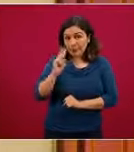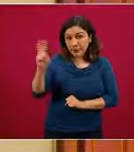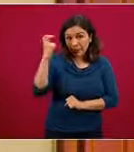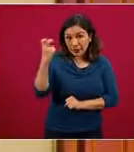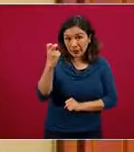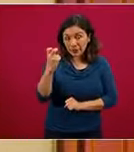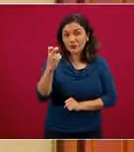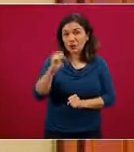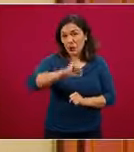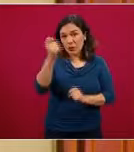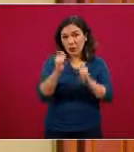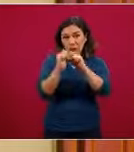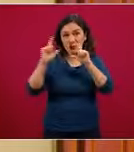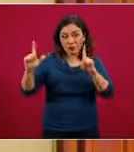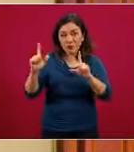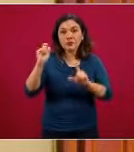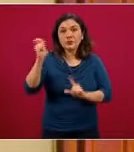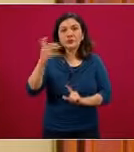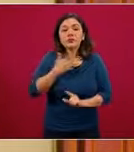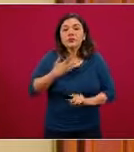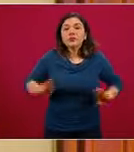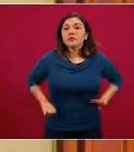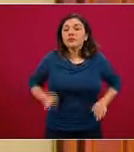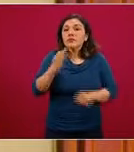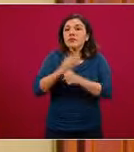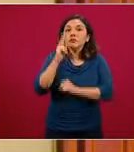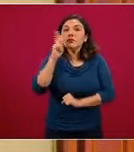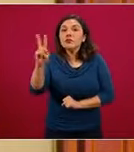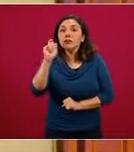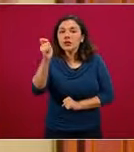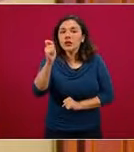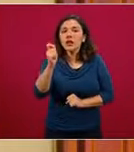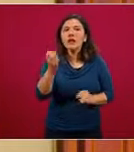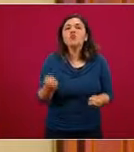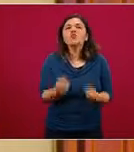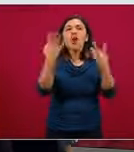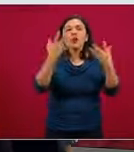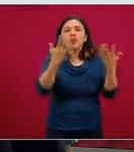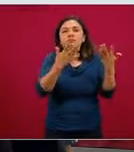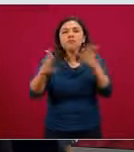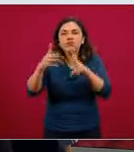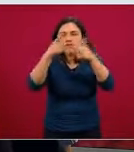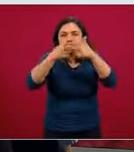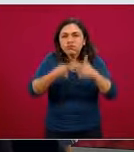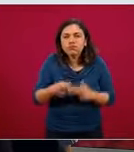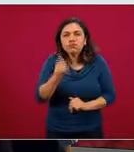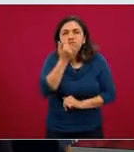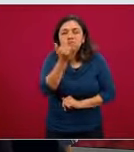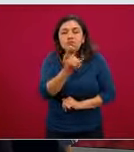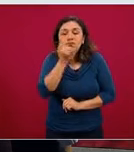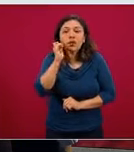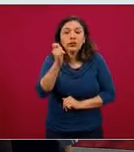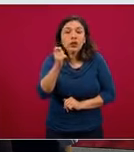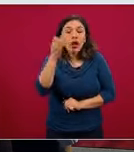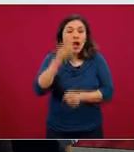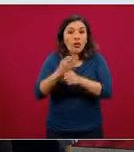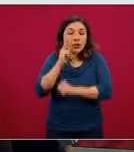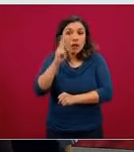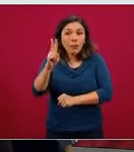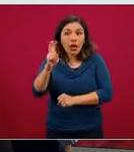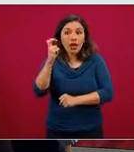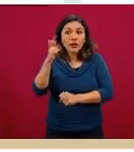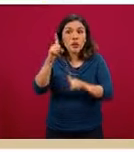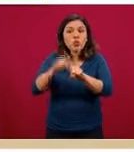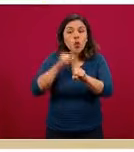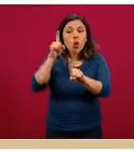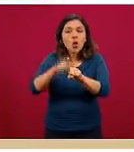la siguiente diapositiva, en donde tenemos ahora los casos estimados de la enfermedad, están todos ellos representados en esta curva de